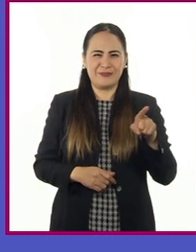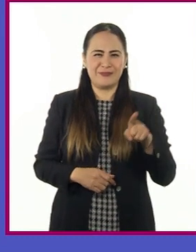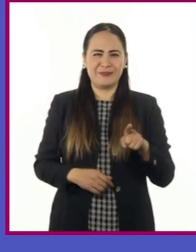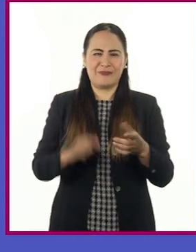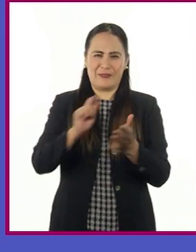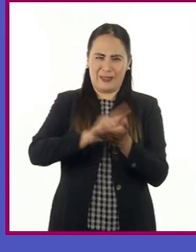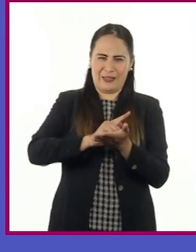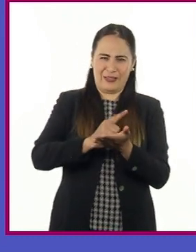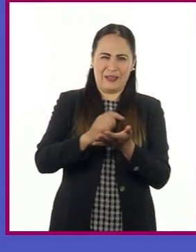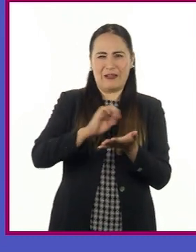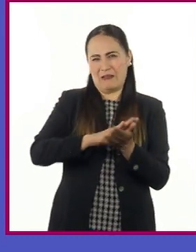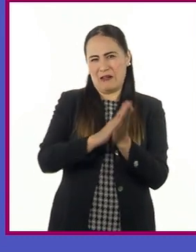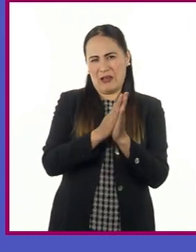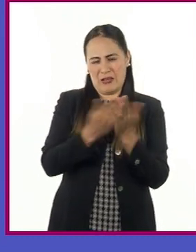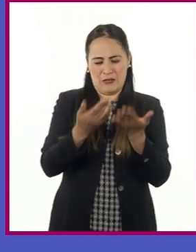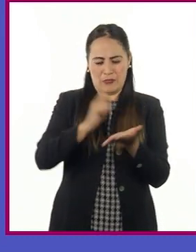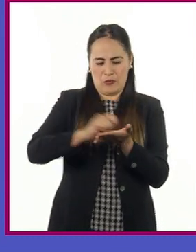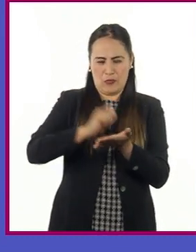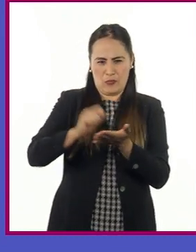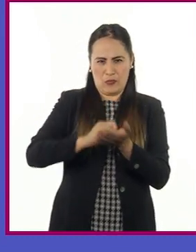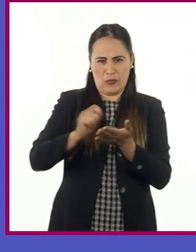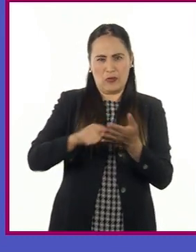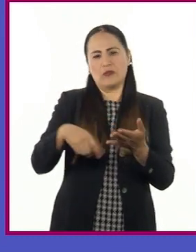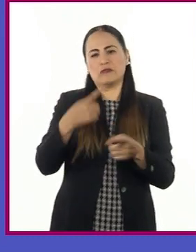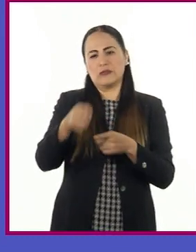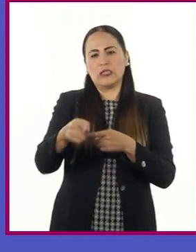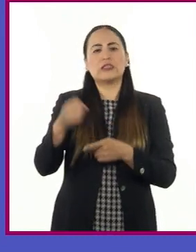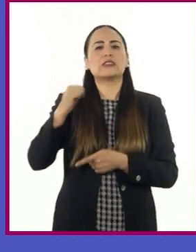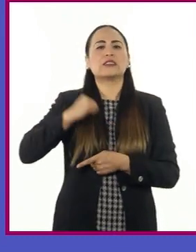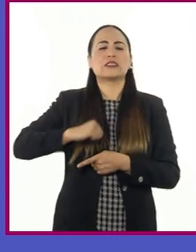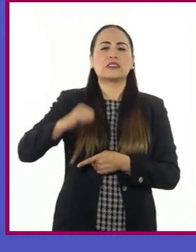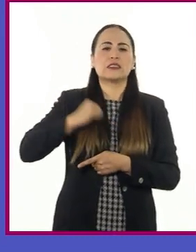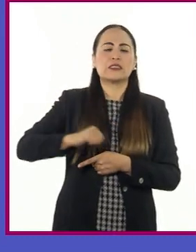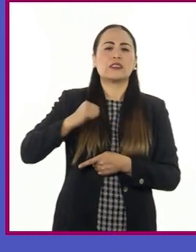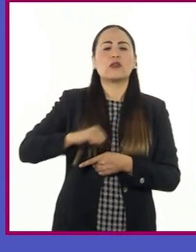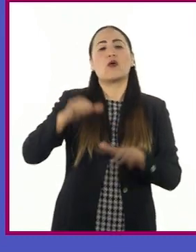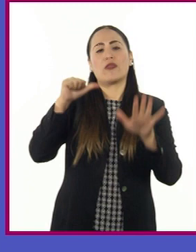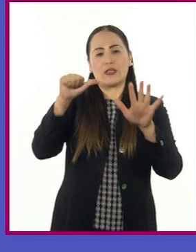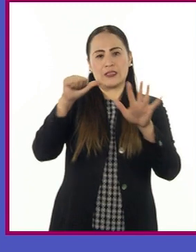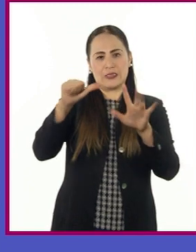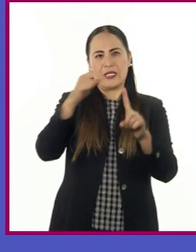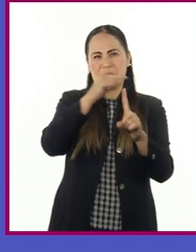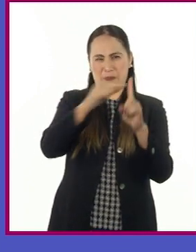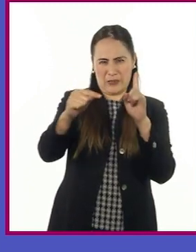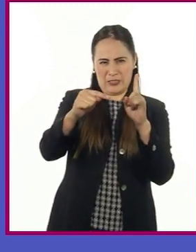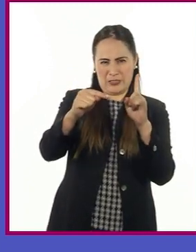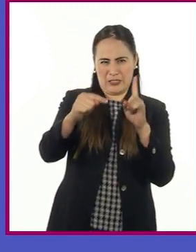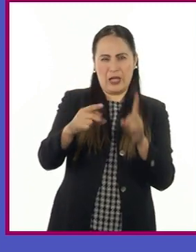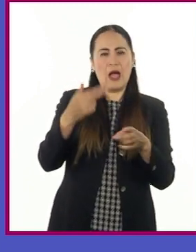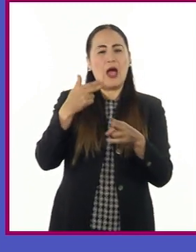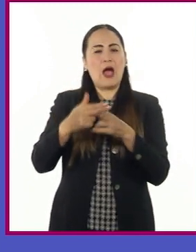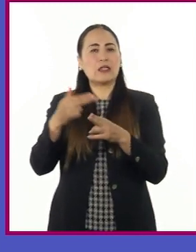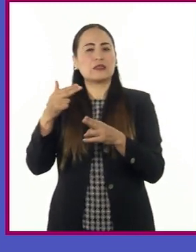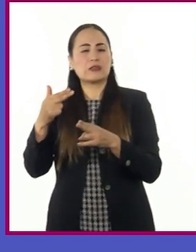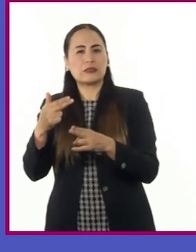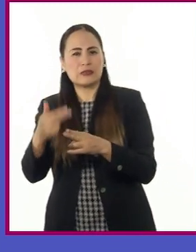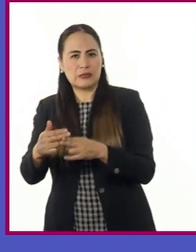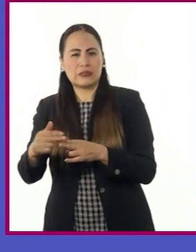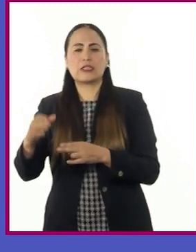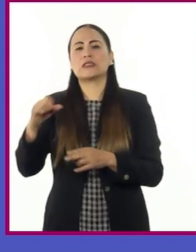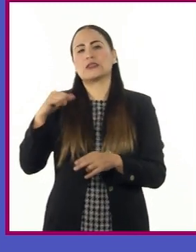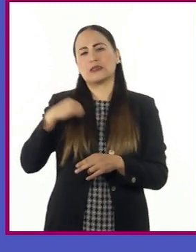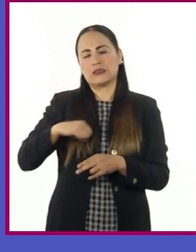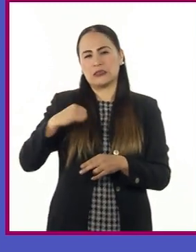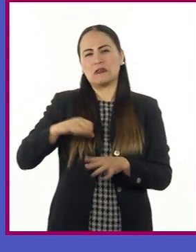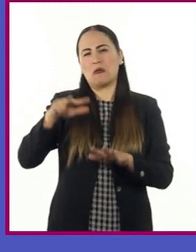se desarrolló a partir de la segunda mitad del siglo XVI hasta la primera mitad del siglo